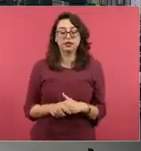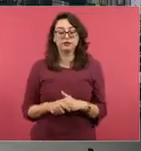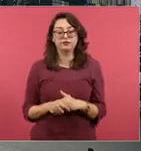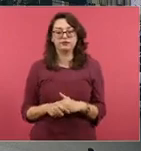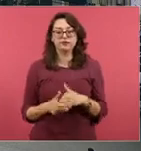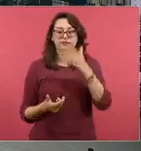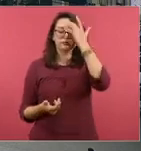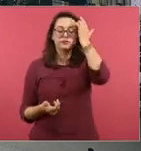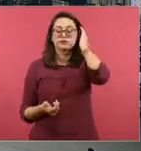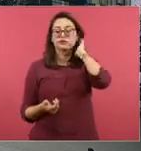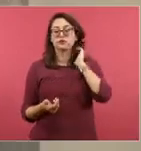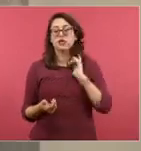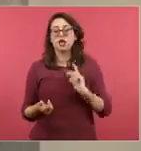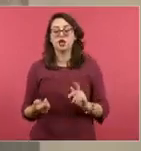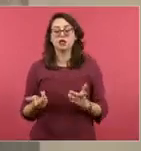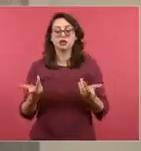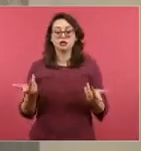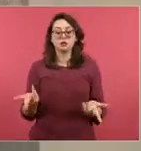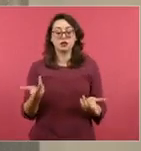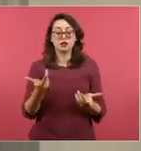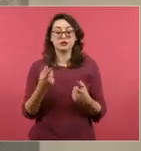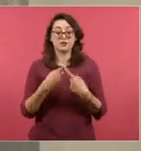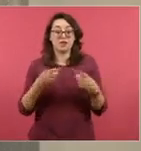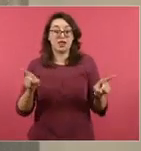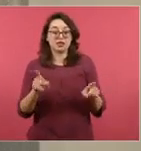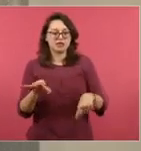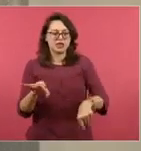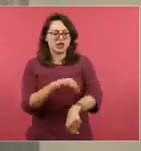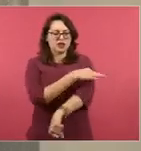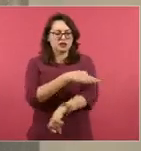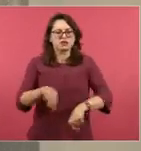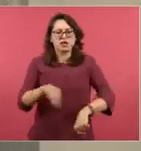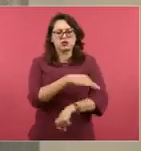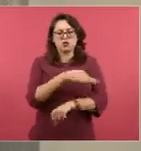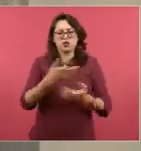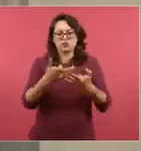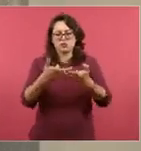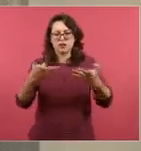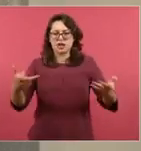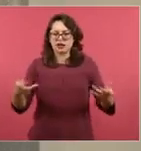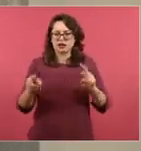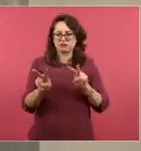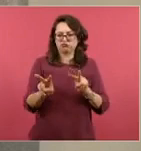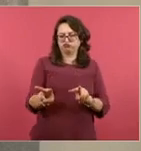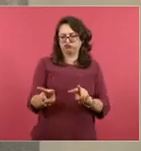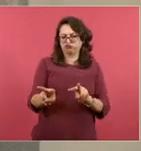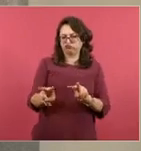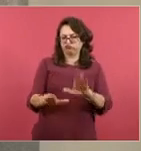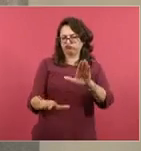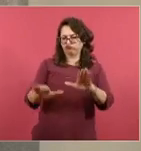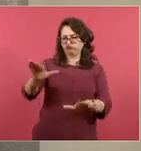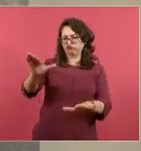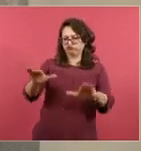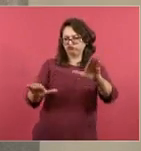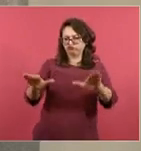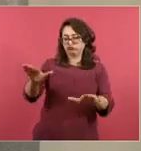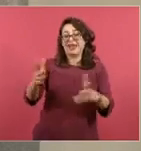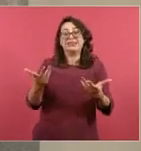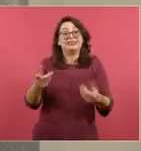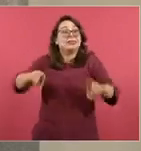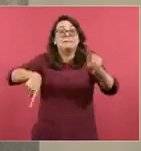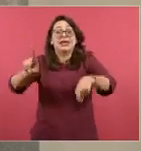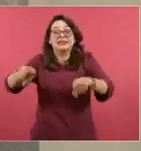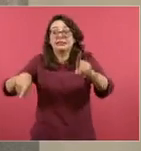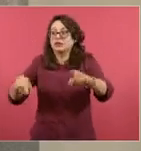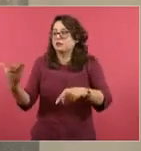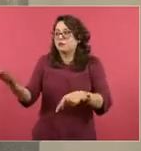para decir aquí se va a construir y el terreno es irregular, lo saben hacer. Depende para qué se quiera la